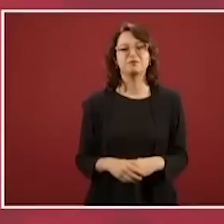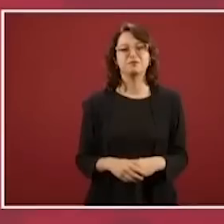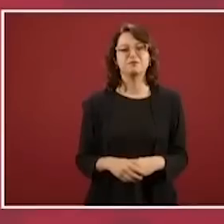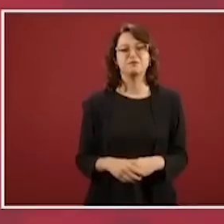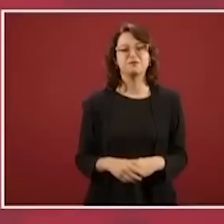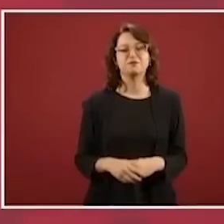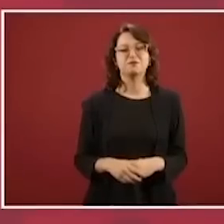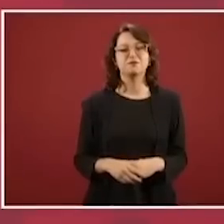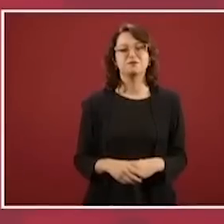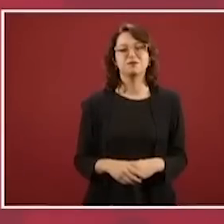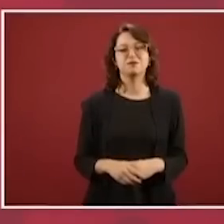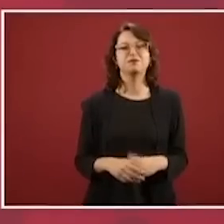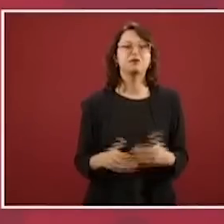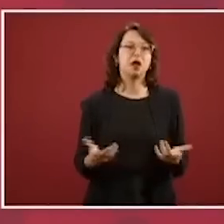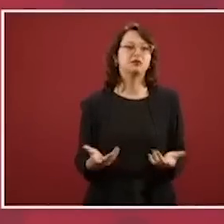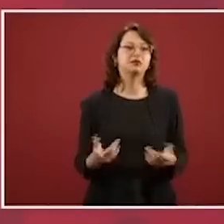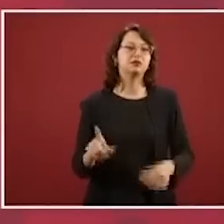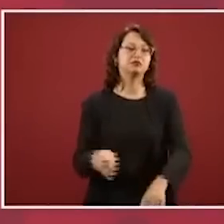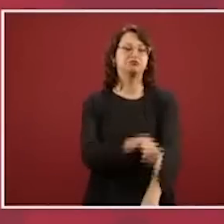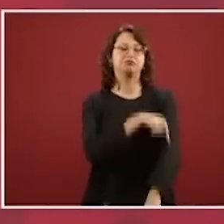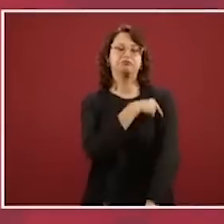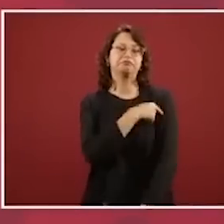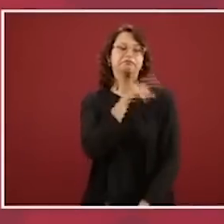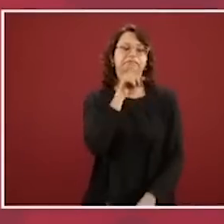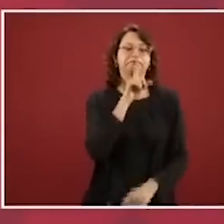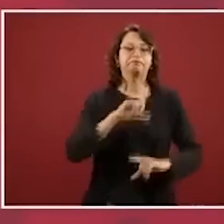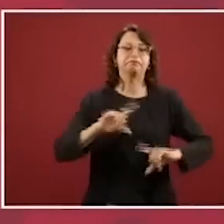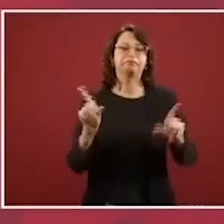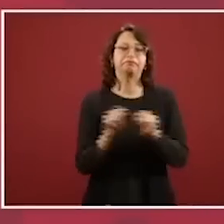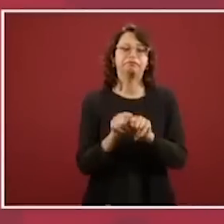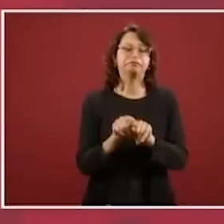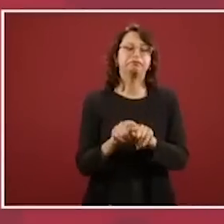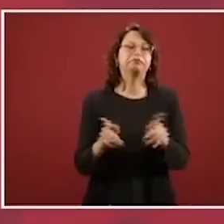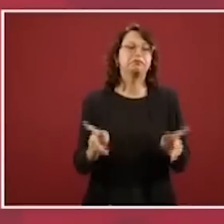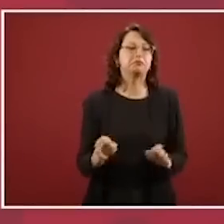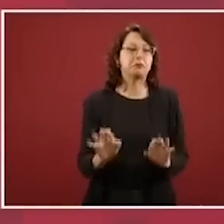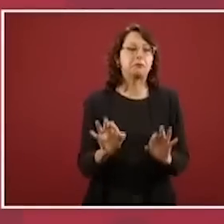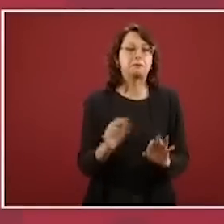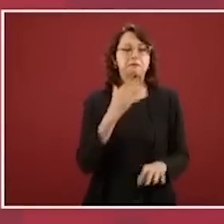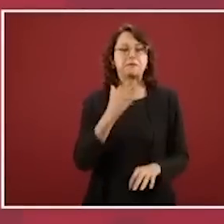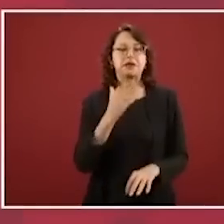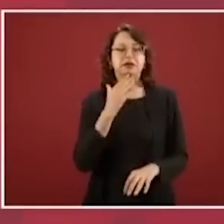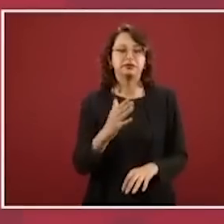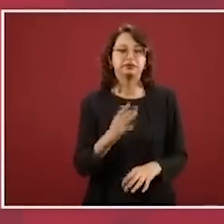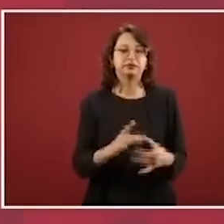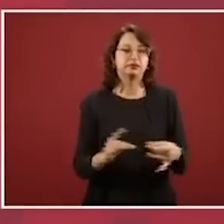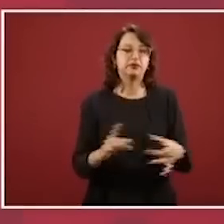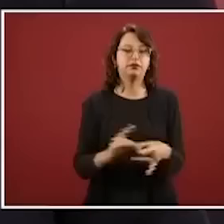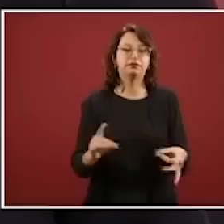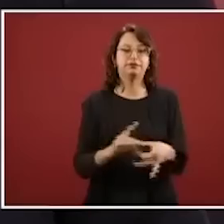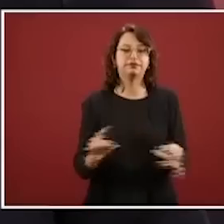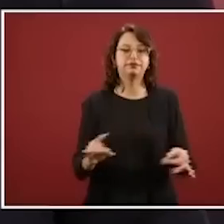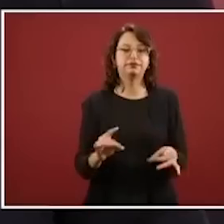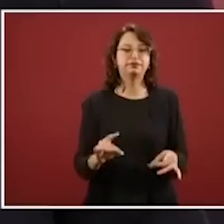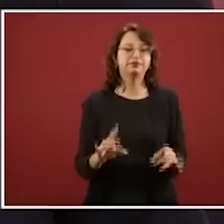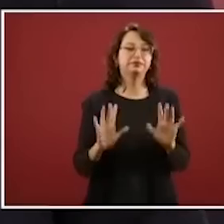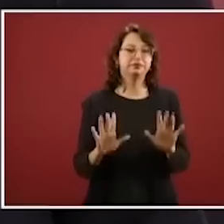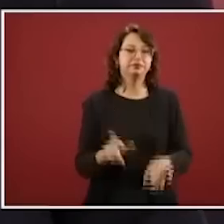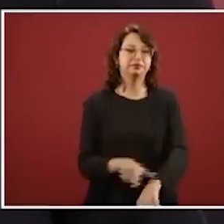utilizar la expresión de que breve y bueno, doblemente bueno, eso está más